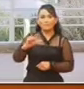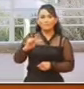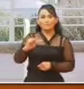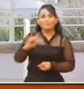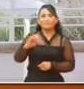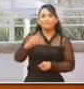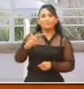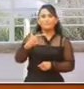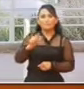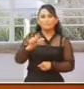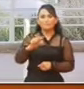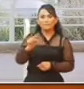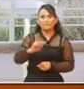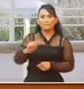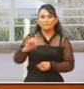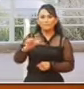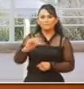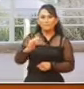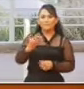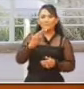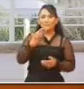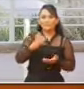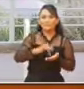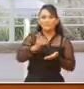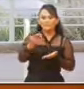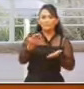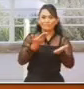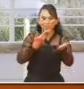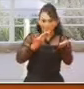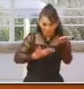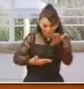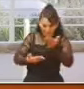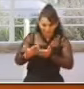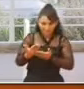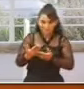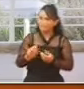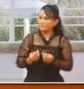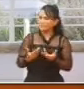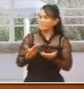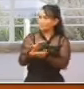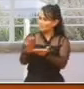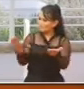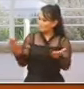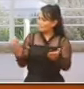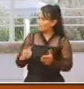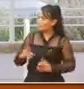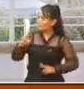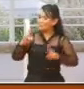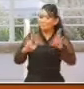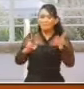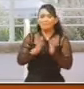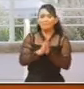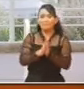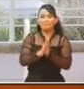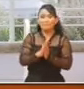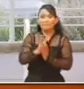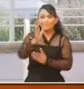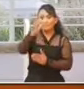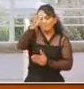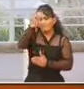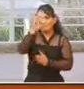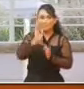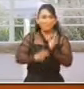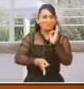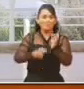gracias y bienvenidos. Les pedimos, por supuesto, sumados a las voces de nuestro compañero José Manuel